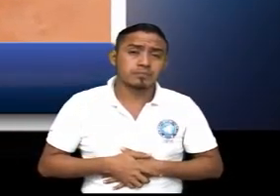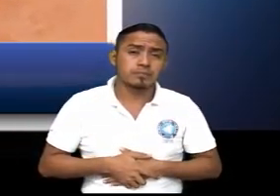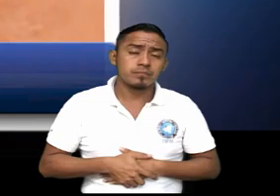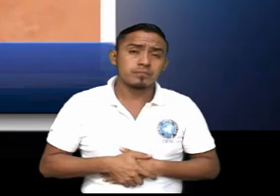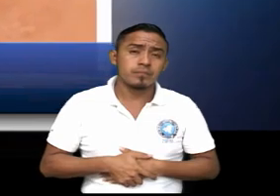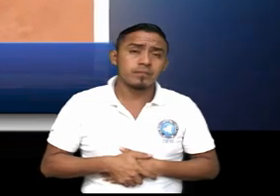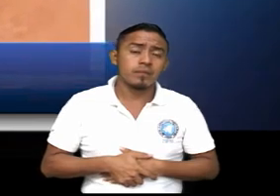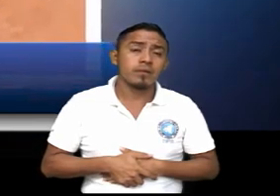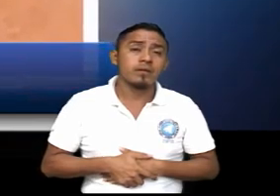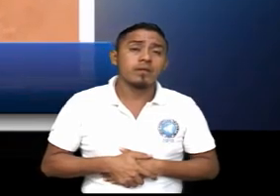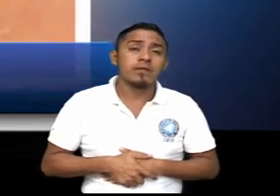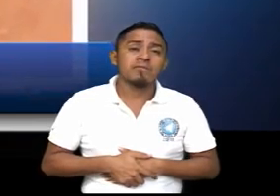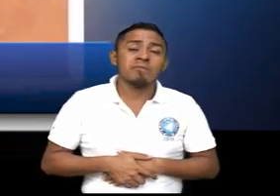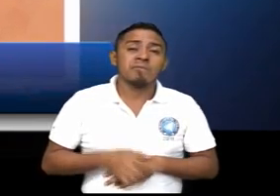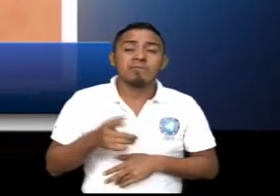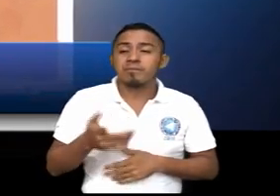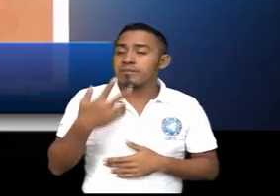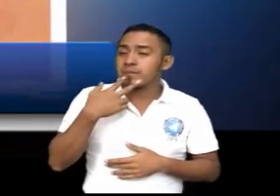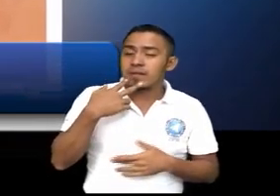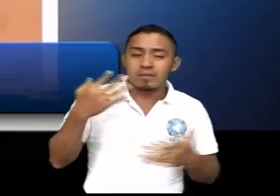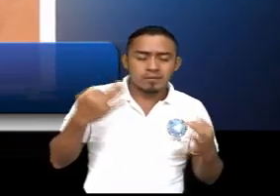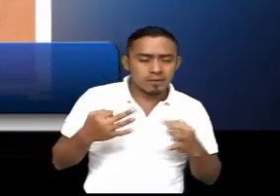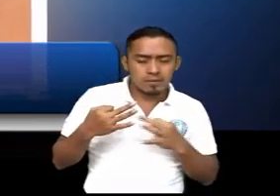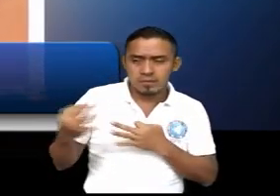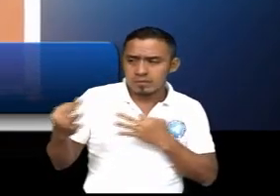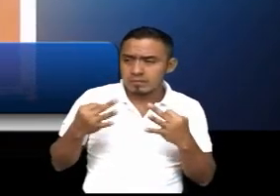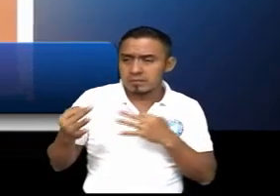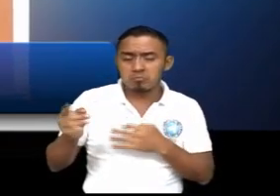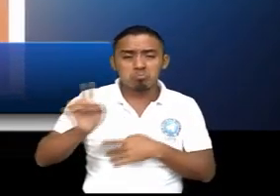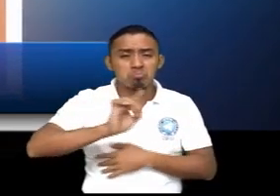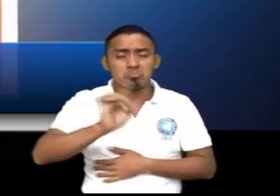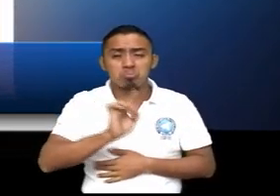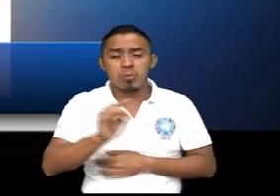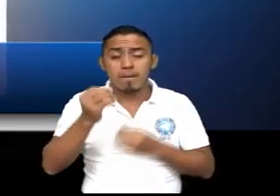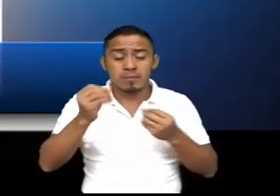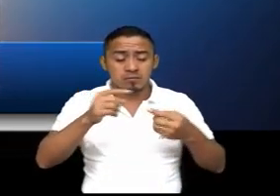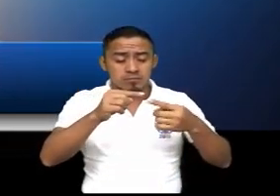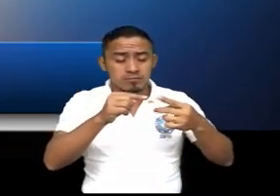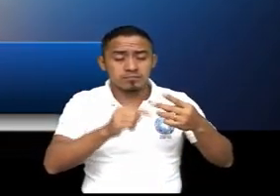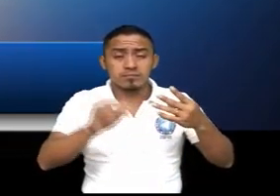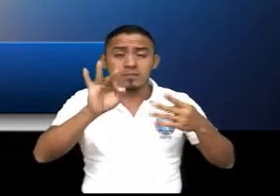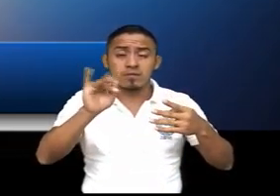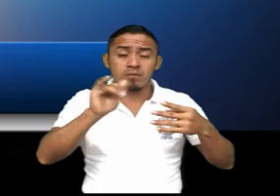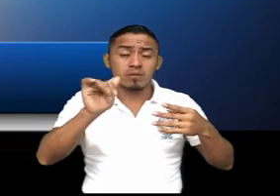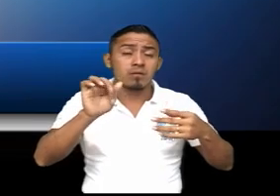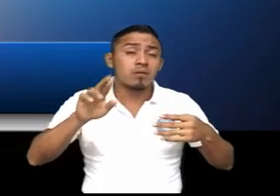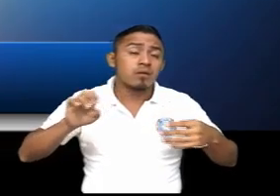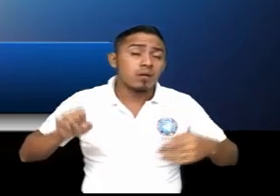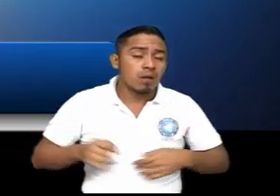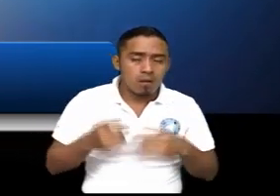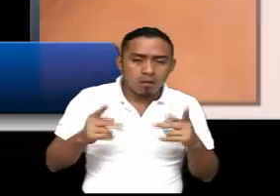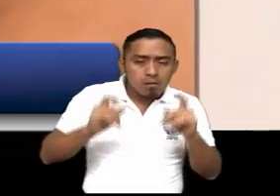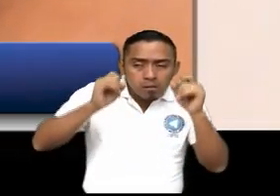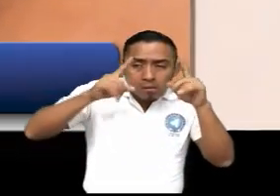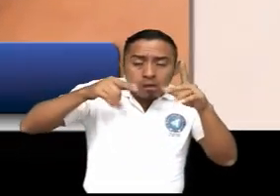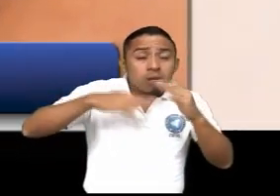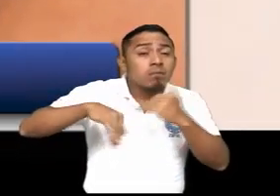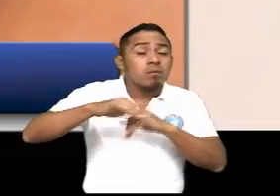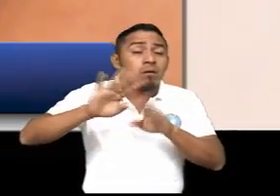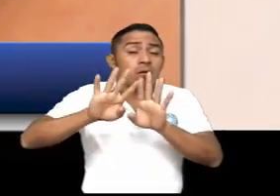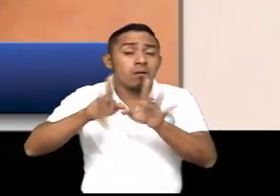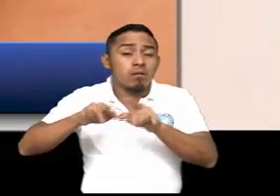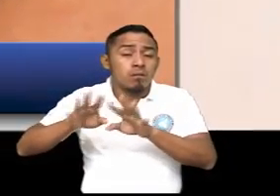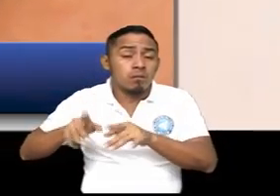aún exactamente no se ha asociado porque es multifactorial. Entonces, pero sí llama la atención que es más frecuente en